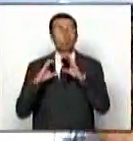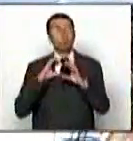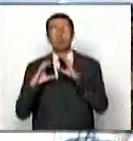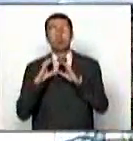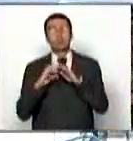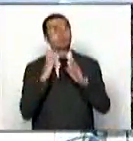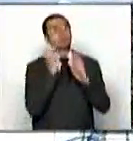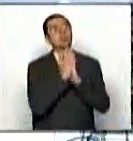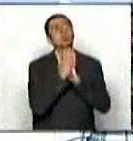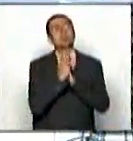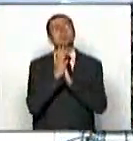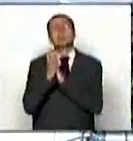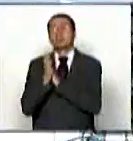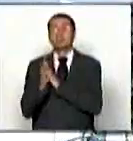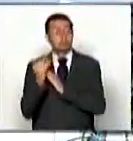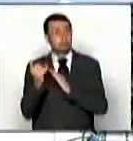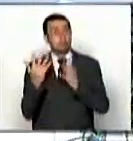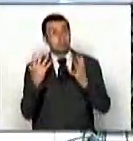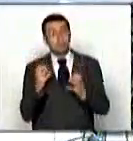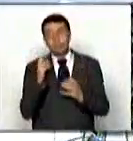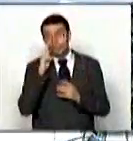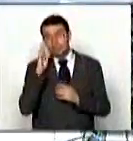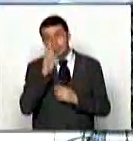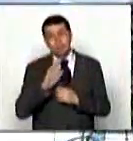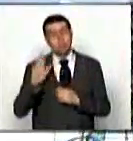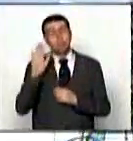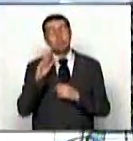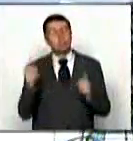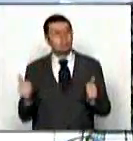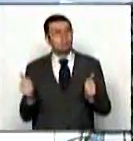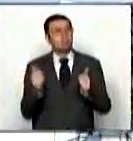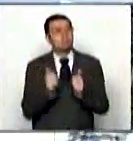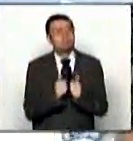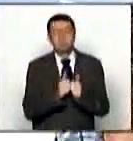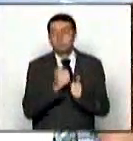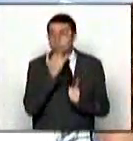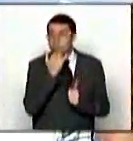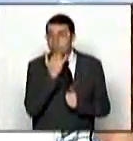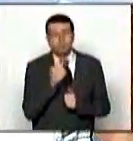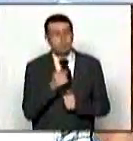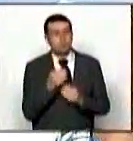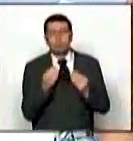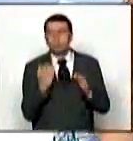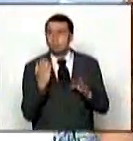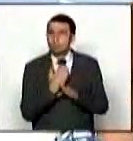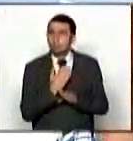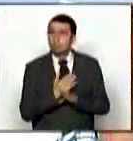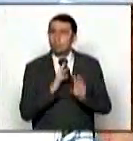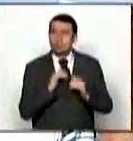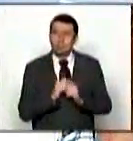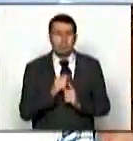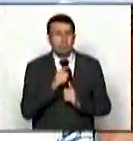seguramente se van a sumar a un clamor nacional y es que le están poniendo muchísimas trabas